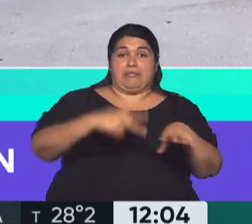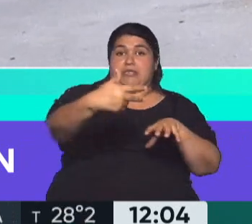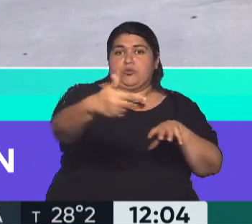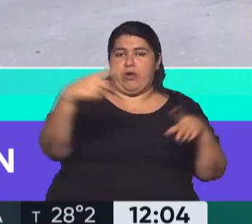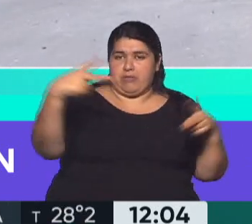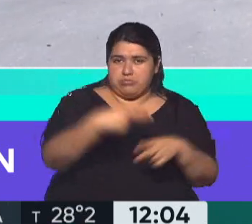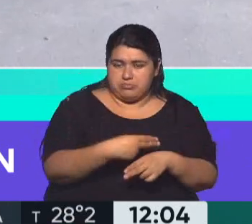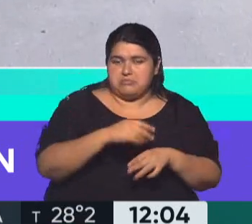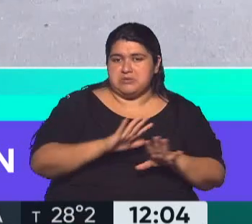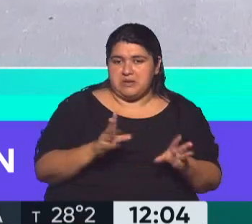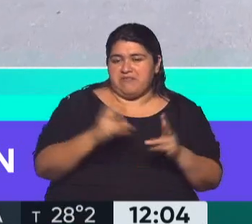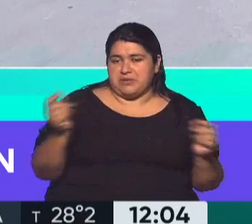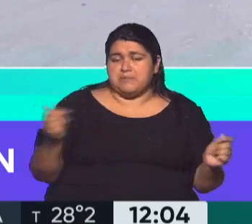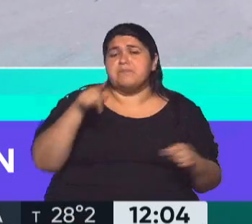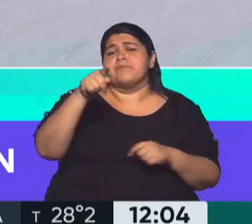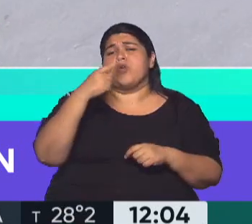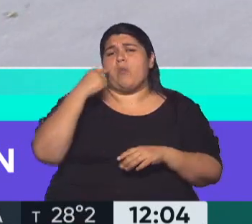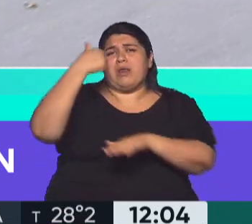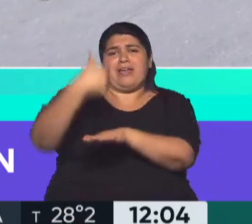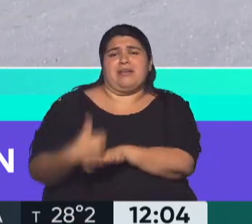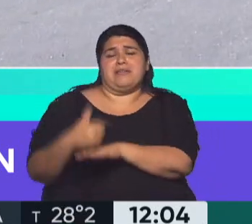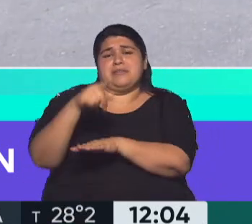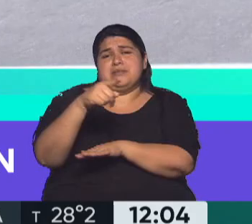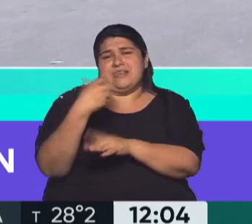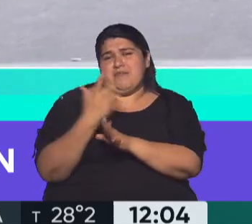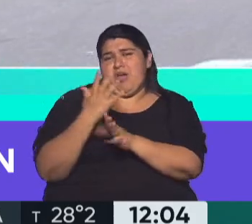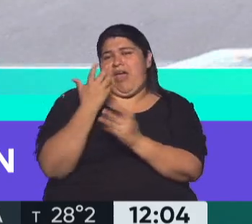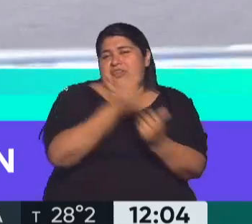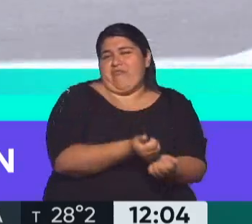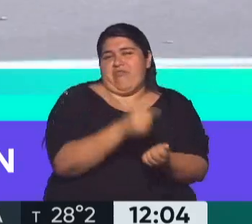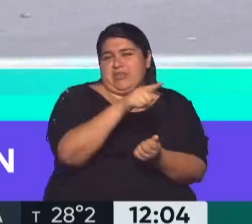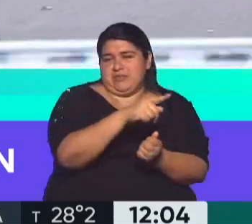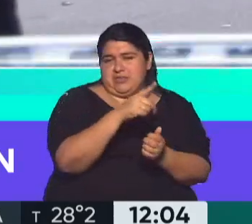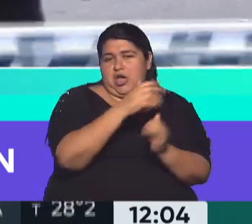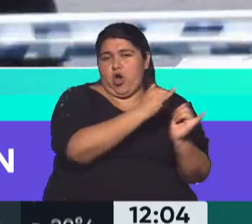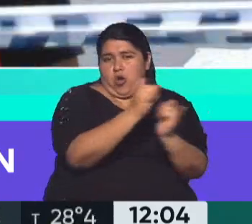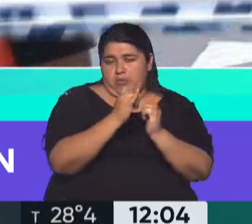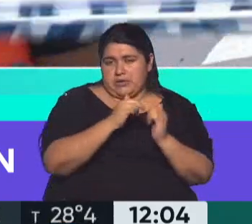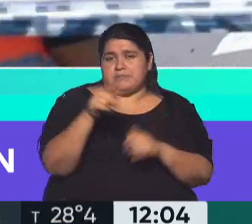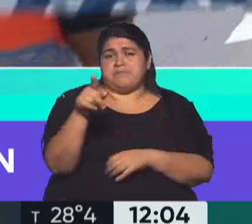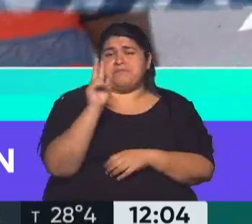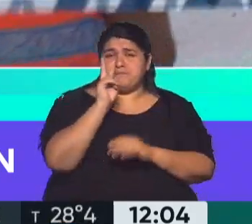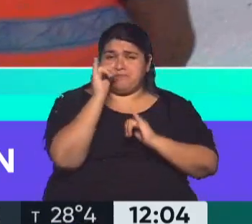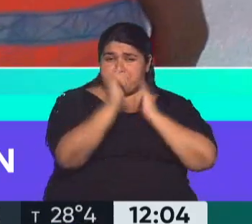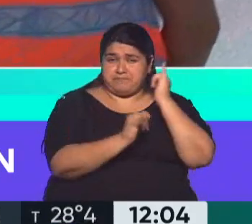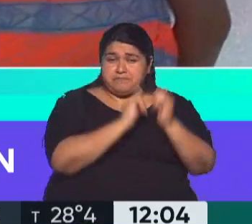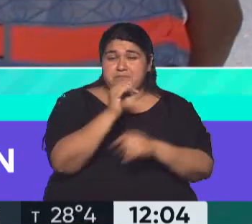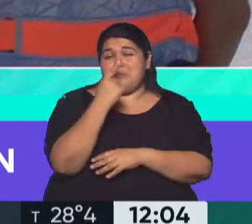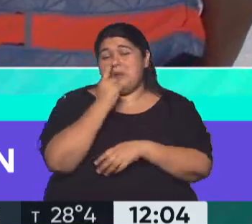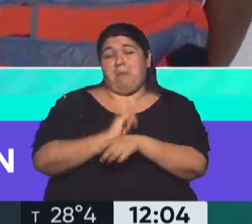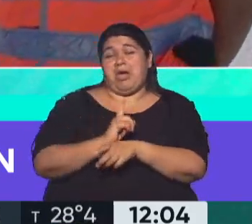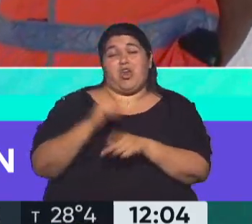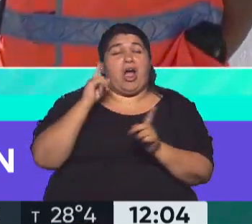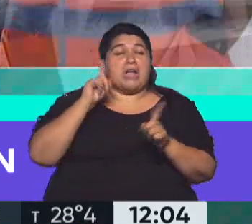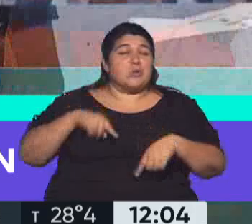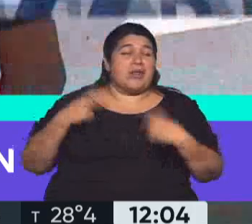vecino estaba de parte de la defensa de los chicos, explicando lo que vio cuando estaba paseando un perro casualmente,